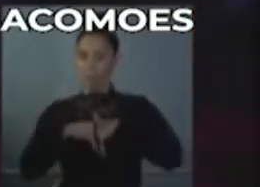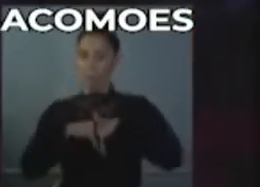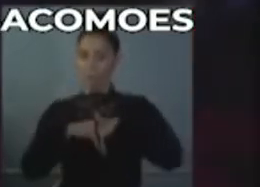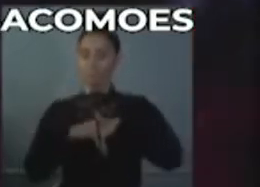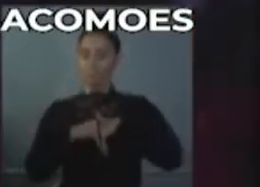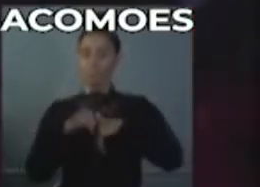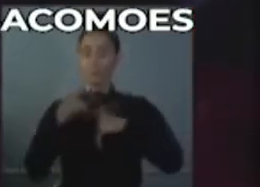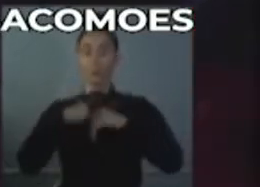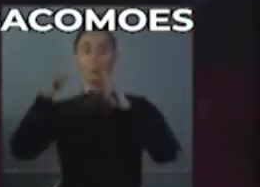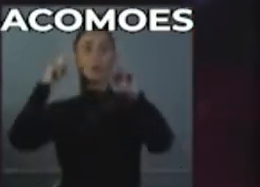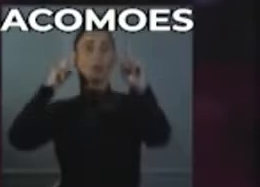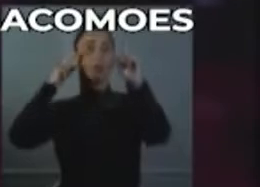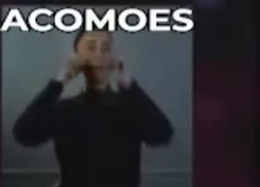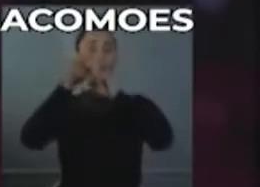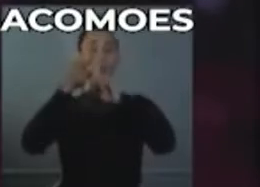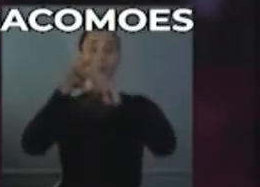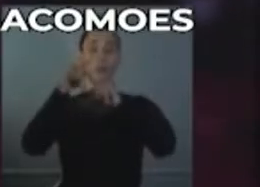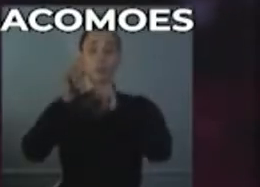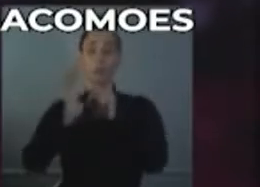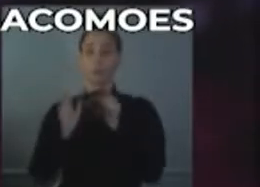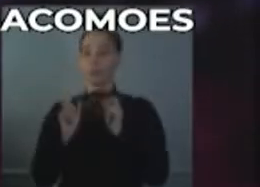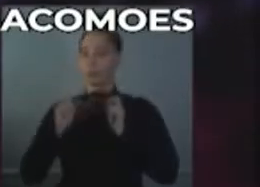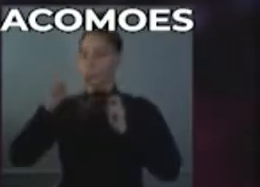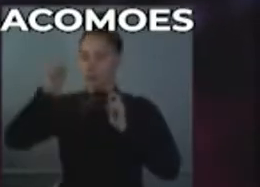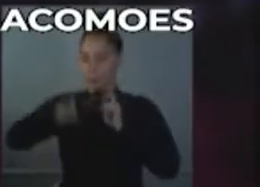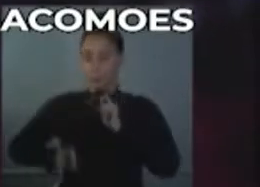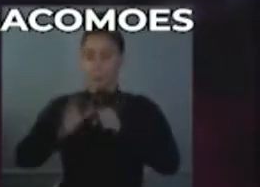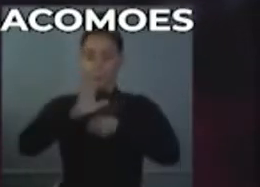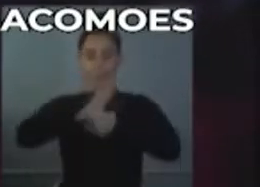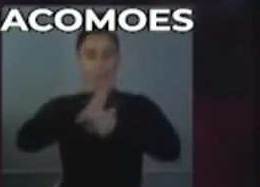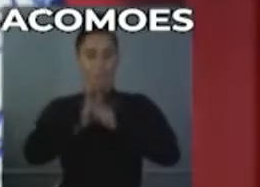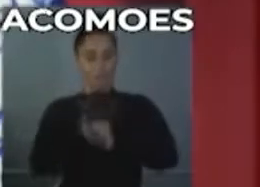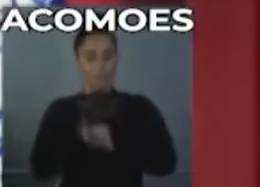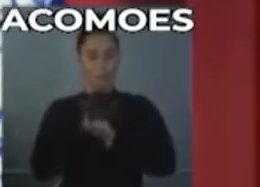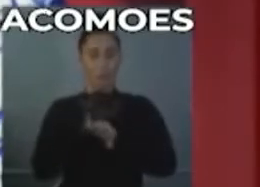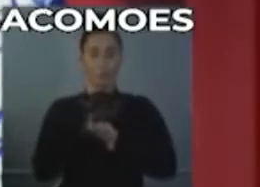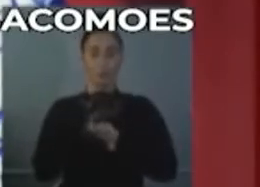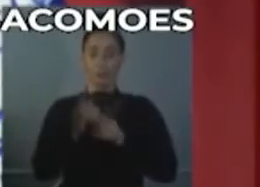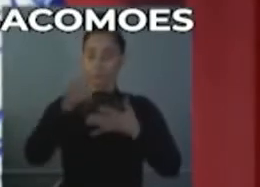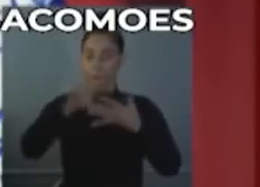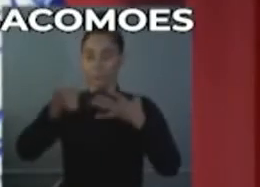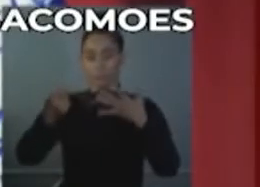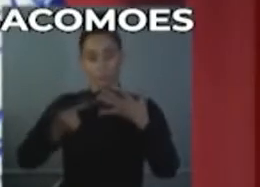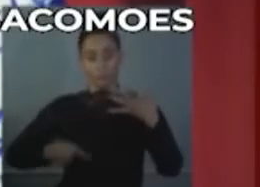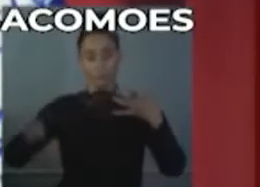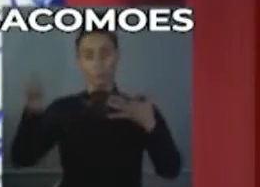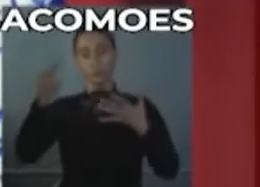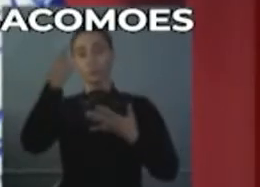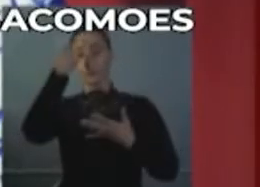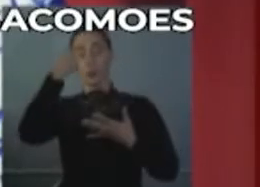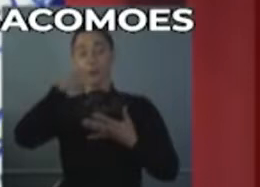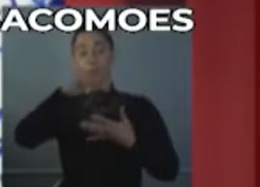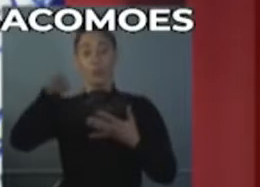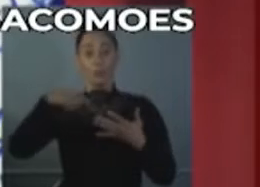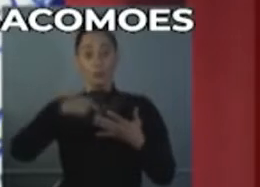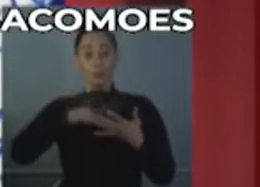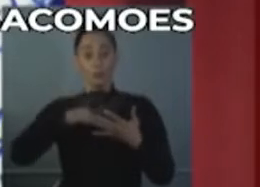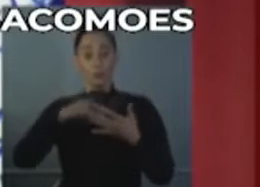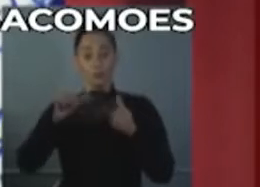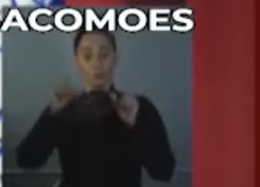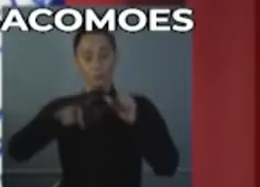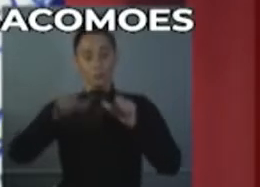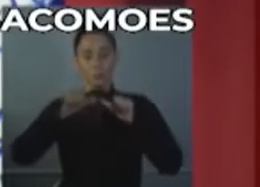que nos impone la pandemia son incalculables. Tendremos que emplear todas nuestras